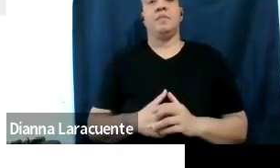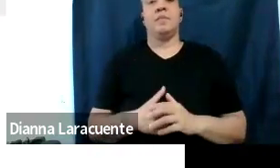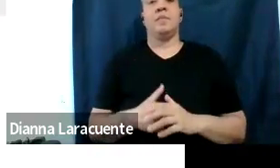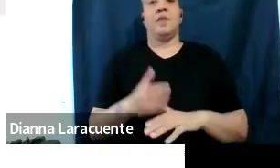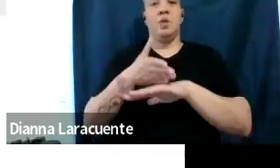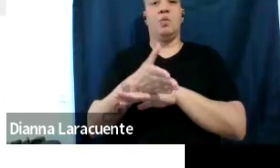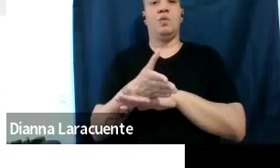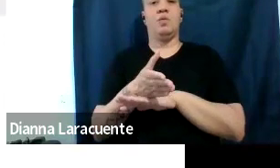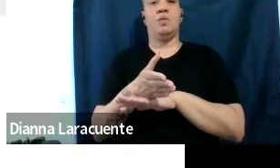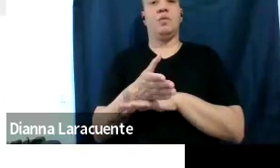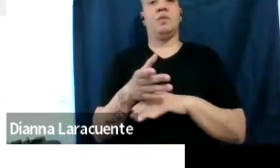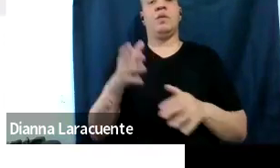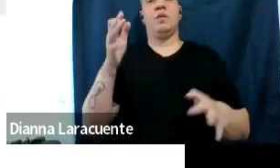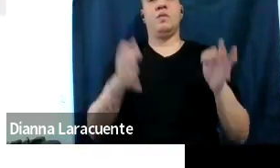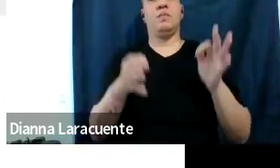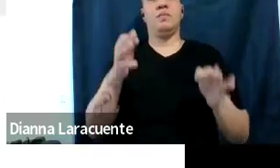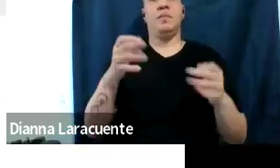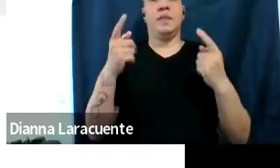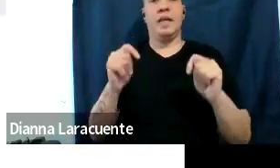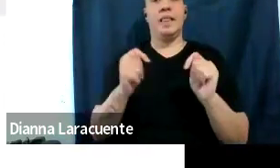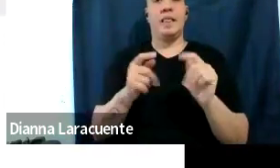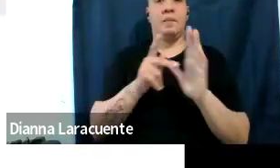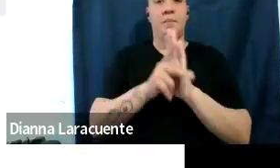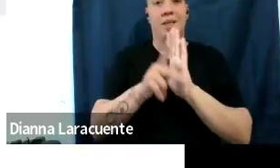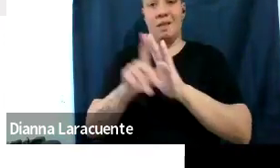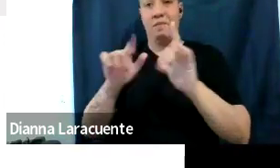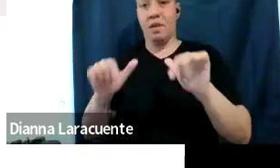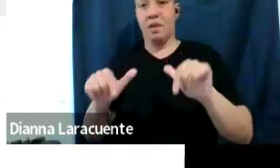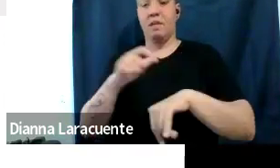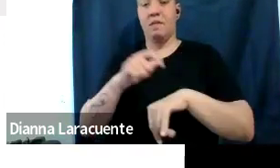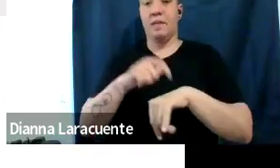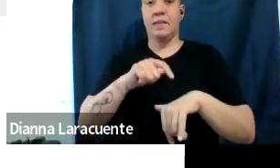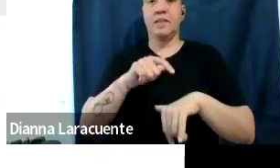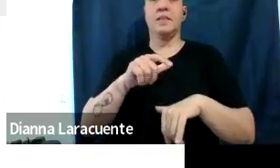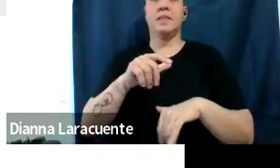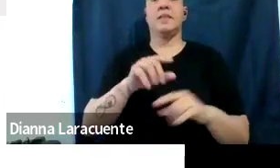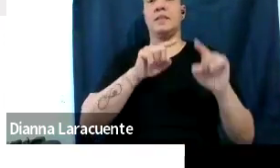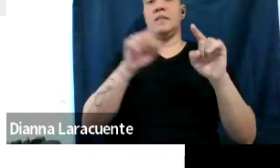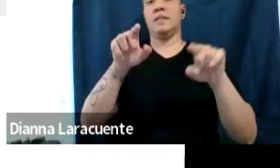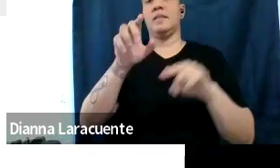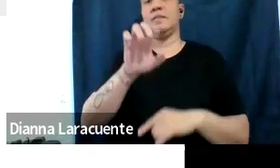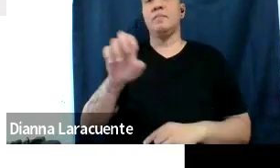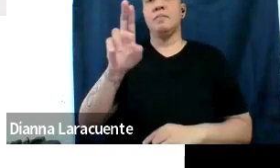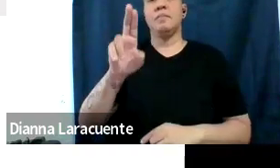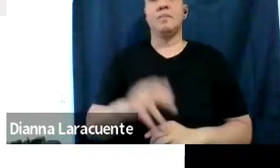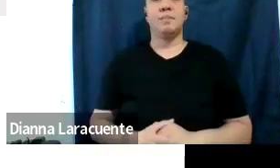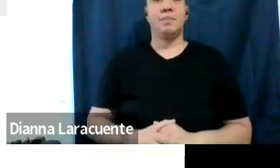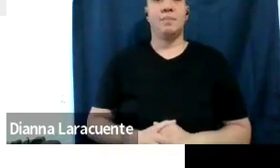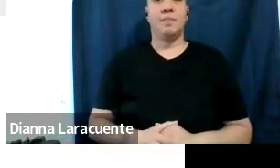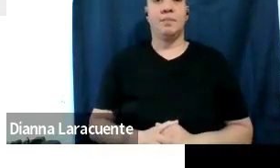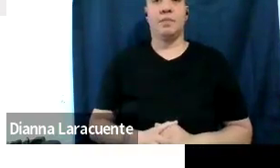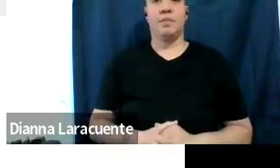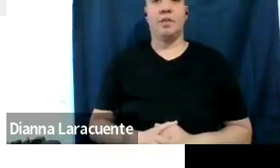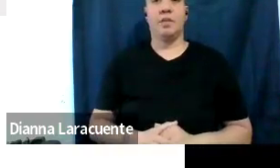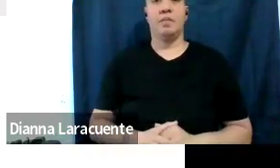juicio, tratan de matarlo varias veces y él tiene que ir a Estados Unidos. Él va a